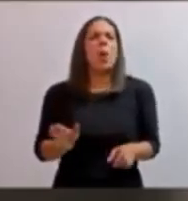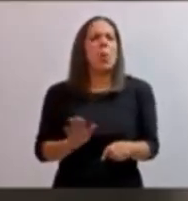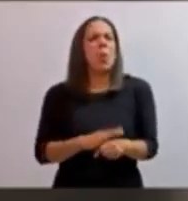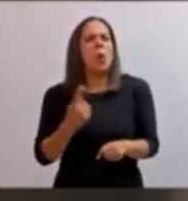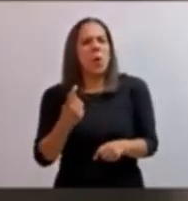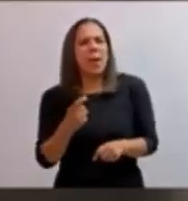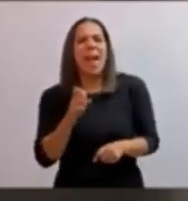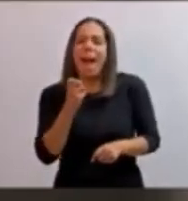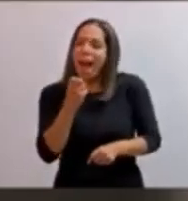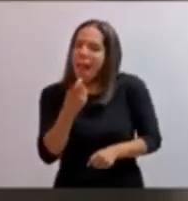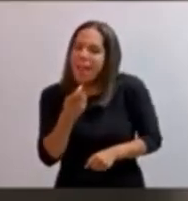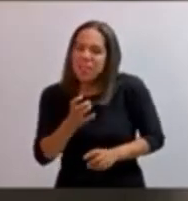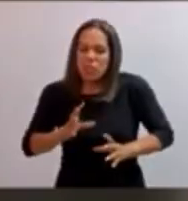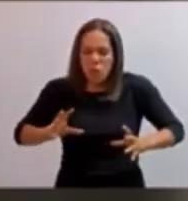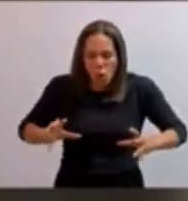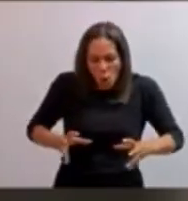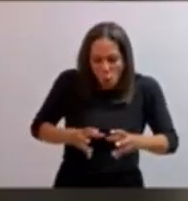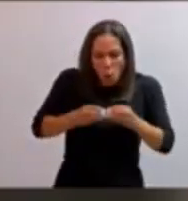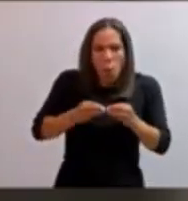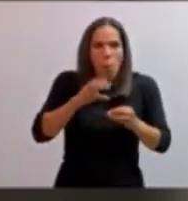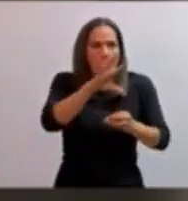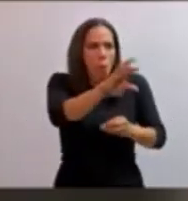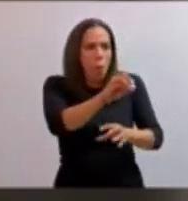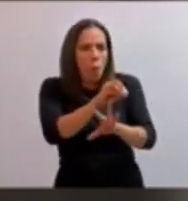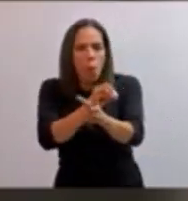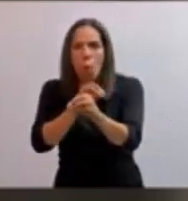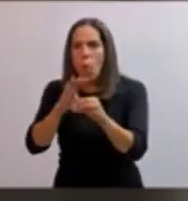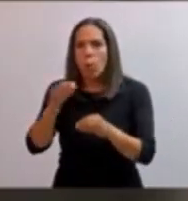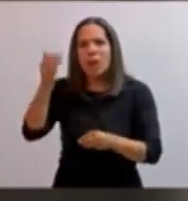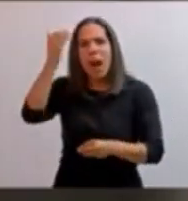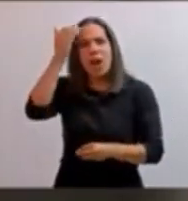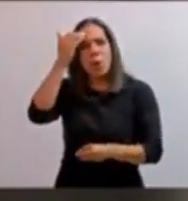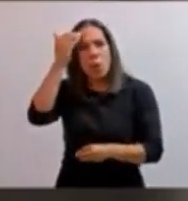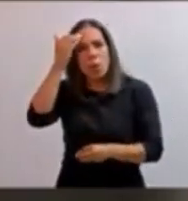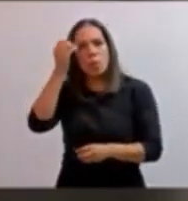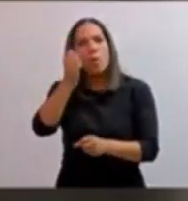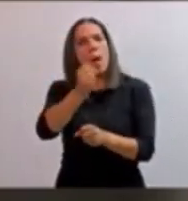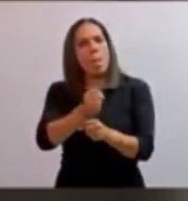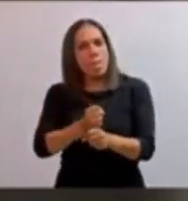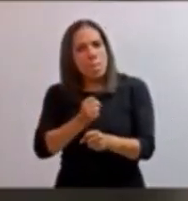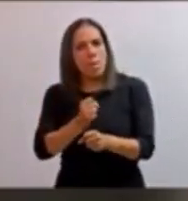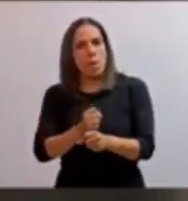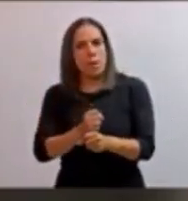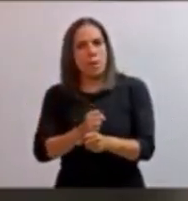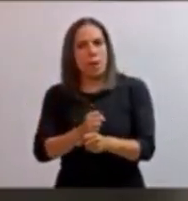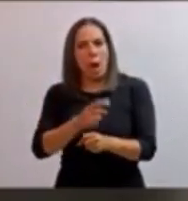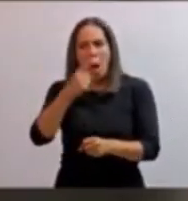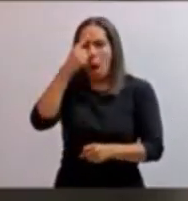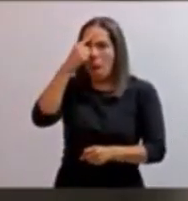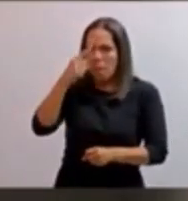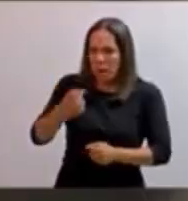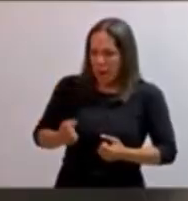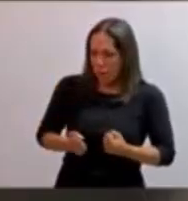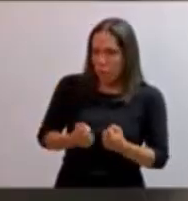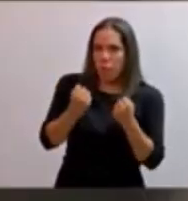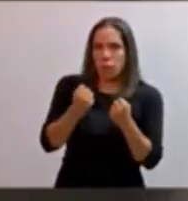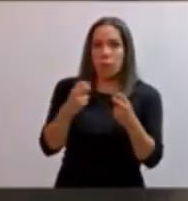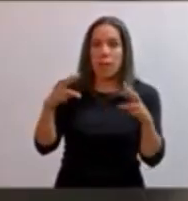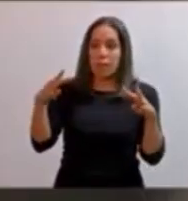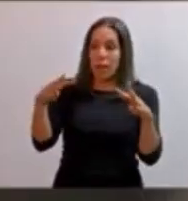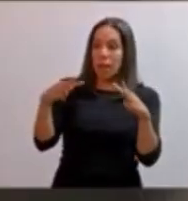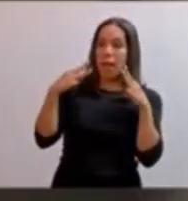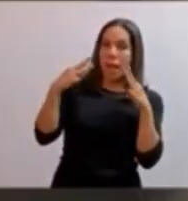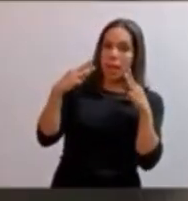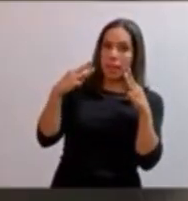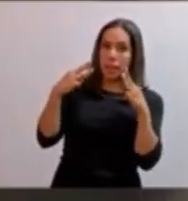de esta reconstrucción de sus saberes y de sus prácticas es fortalecer una visión compartida del Consejo